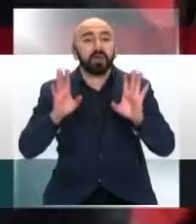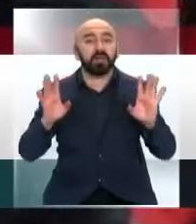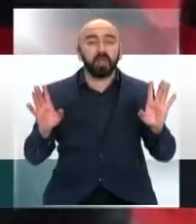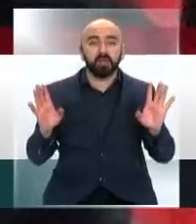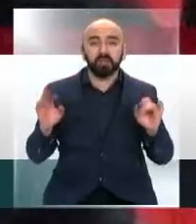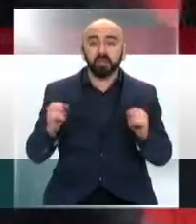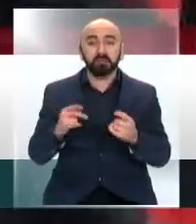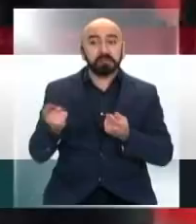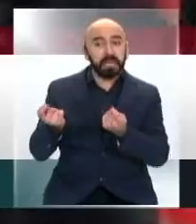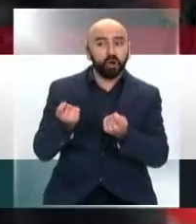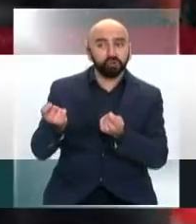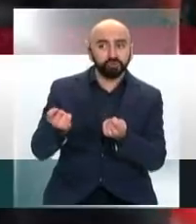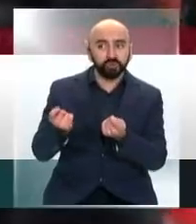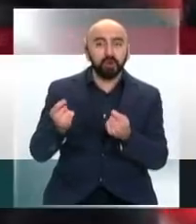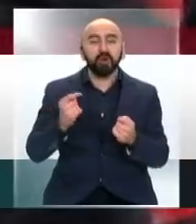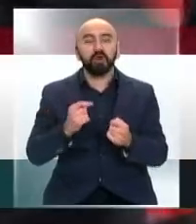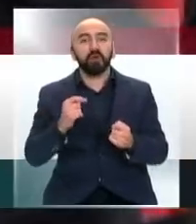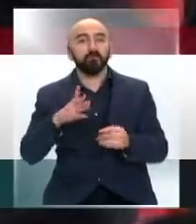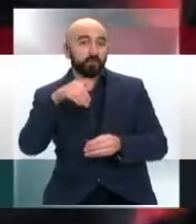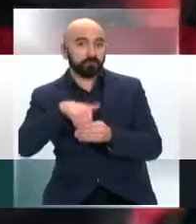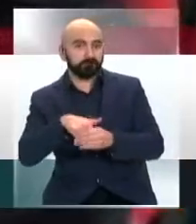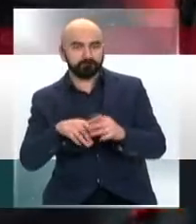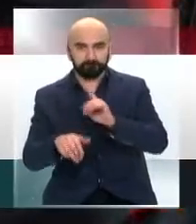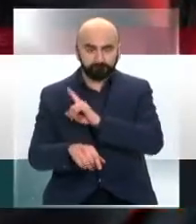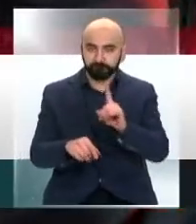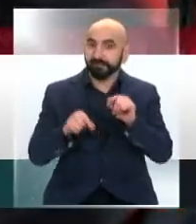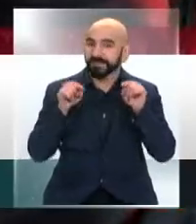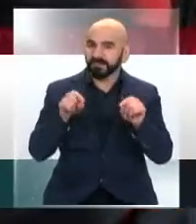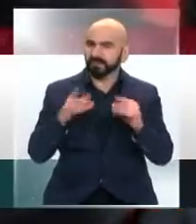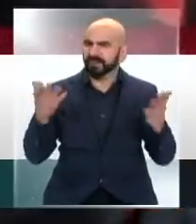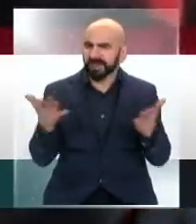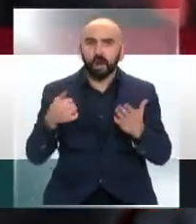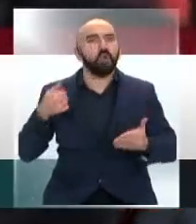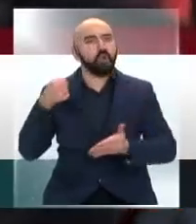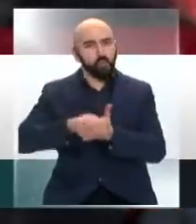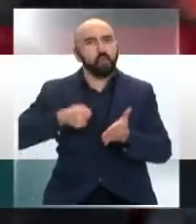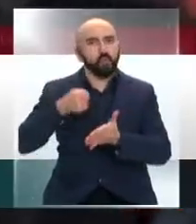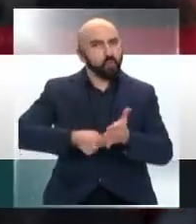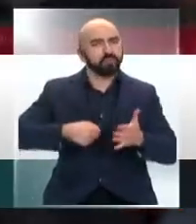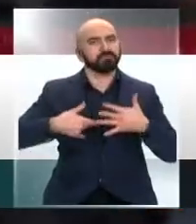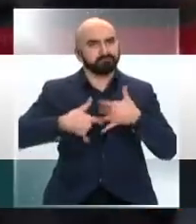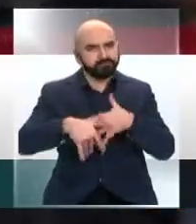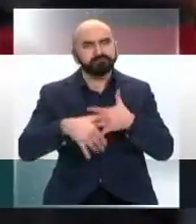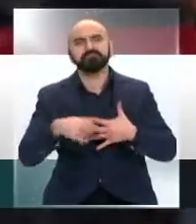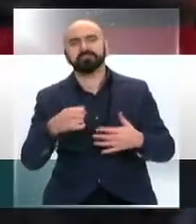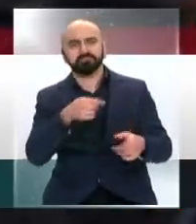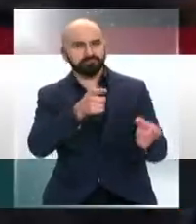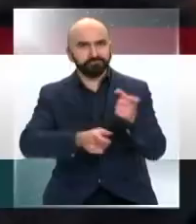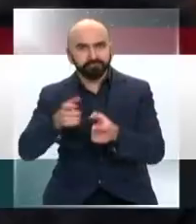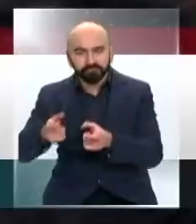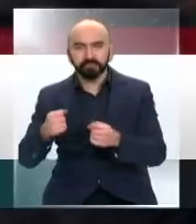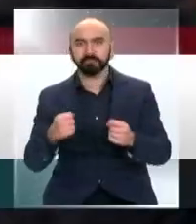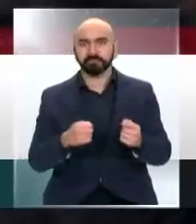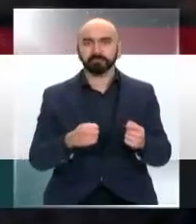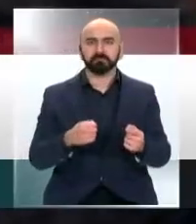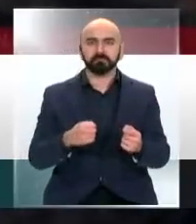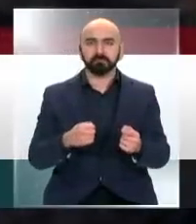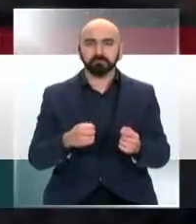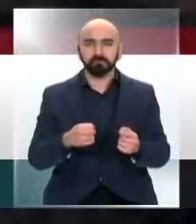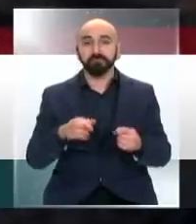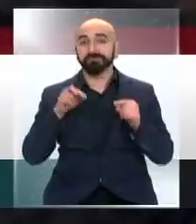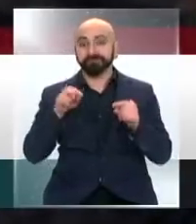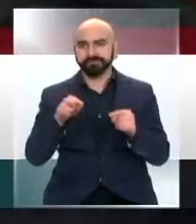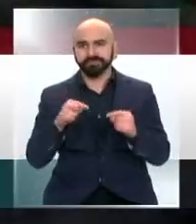cupos. Es una alianza que se forjó en las luchas sociales. Es una alianza que se forjó